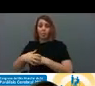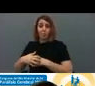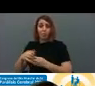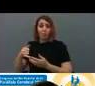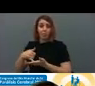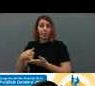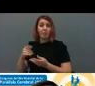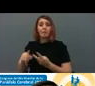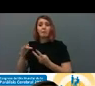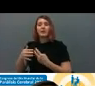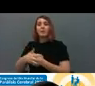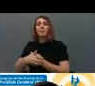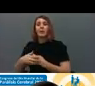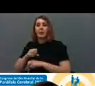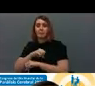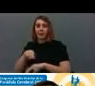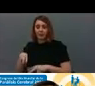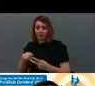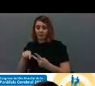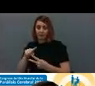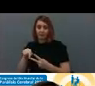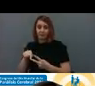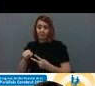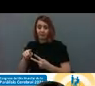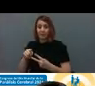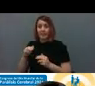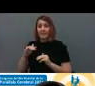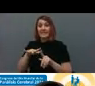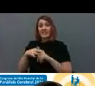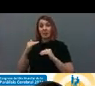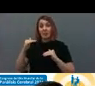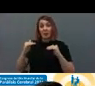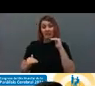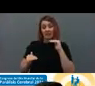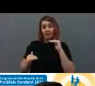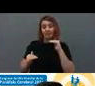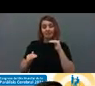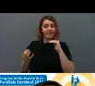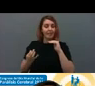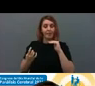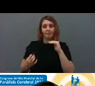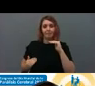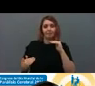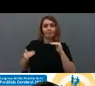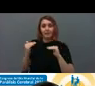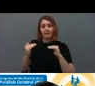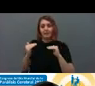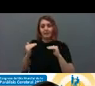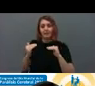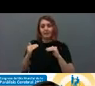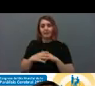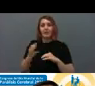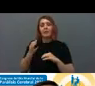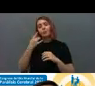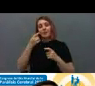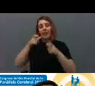de la pobreza. Sin duda, estas brechas, estas situaciones, es necesario ponerse unas gafas de género,